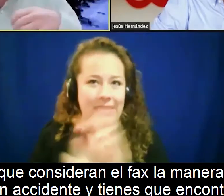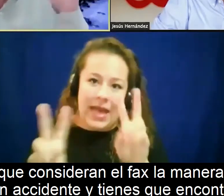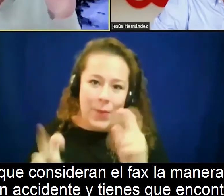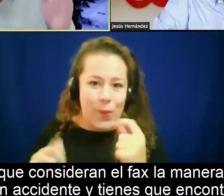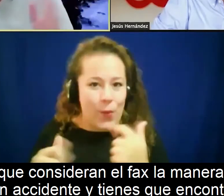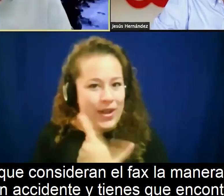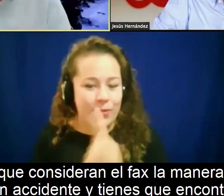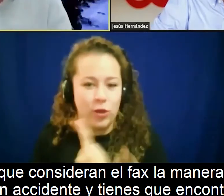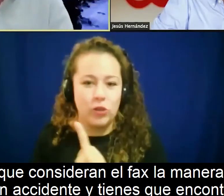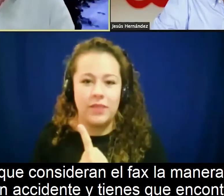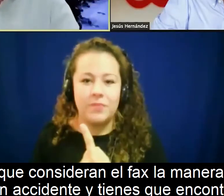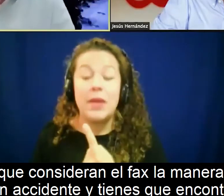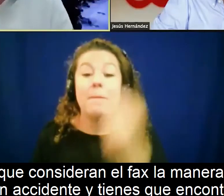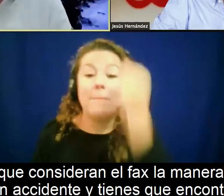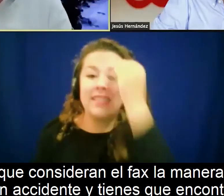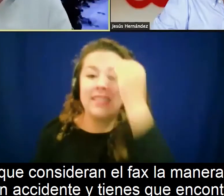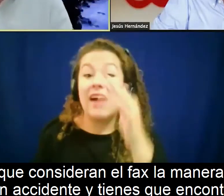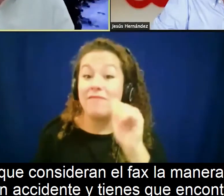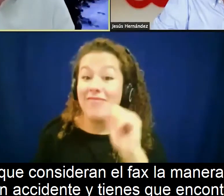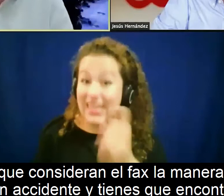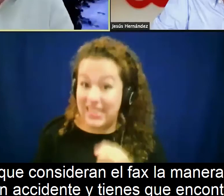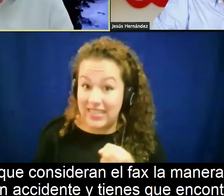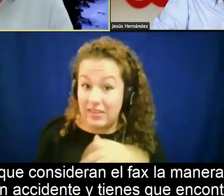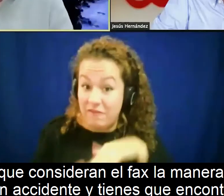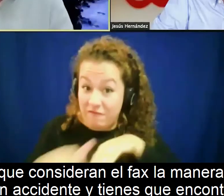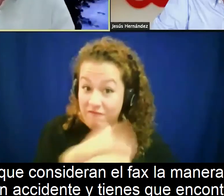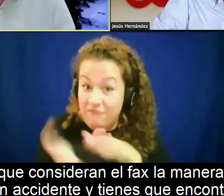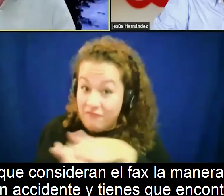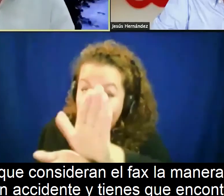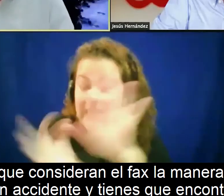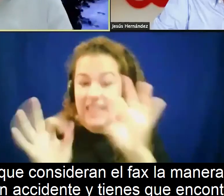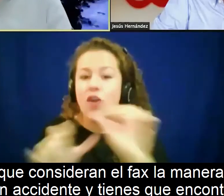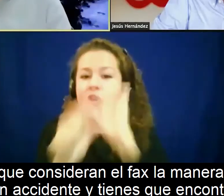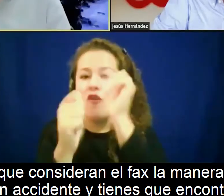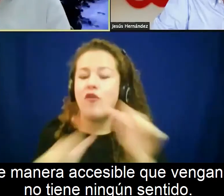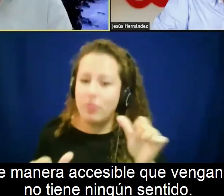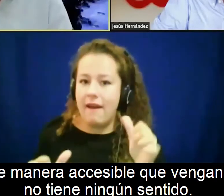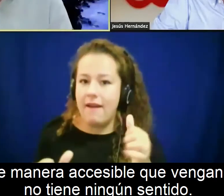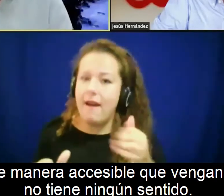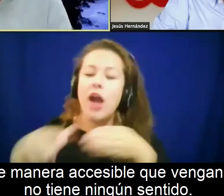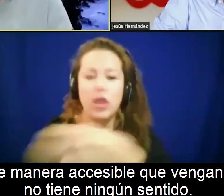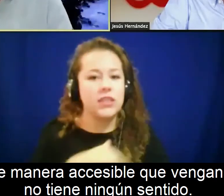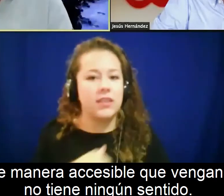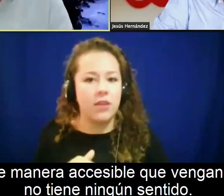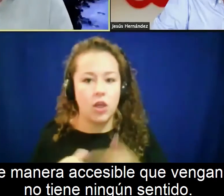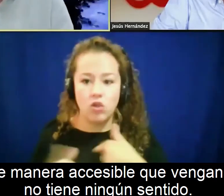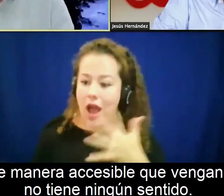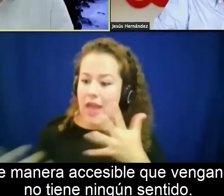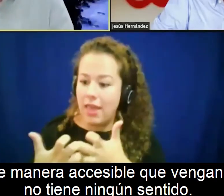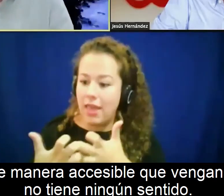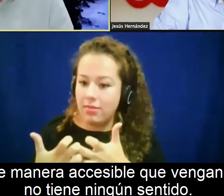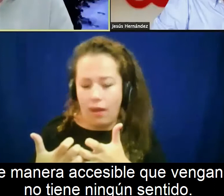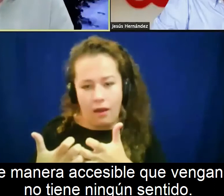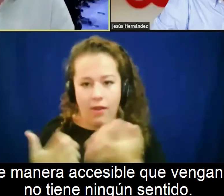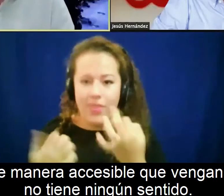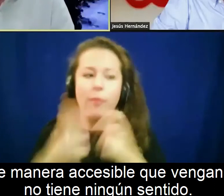consideran el fax como la manera accesible. O sea, tú tienes un accidente y tienes que encontrar un fax para avisar de manera accesible que vengan